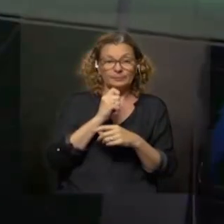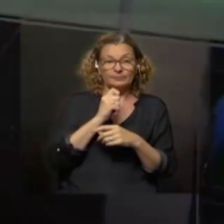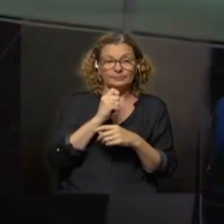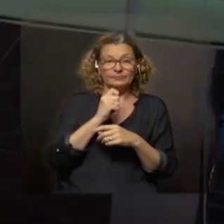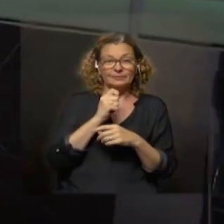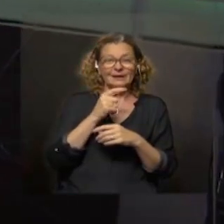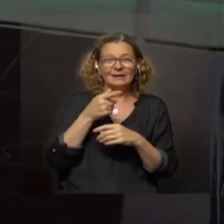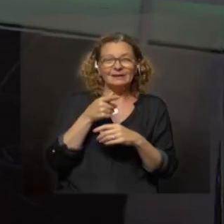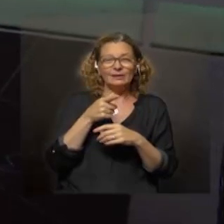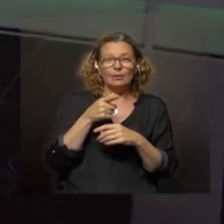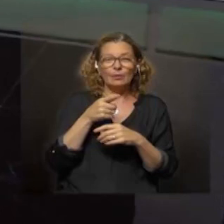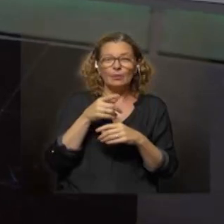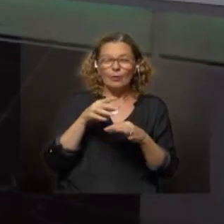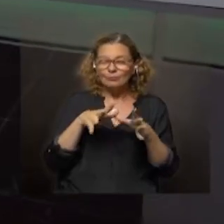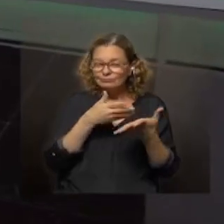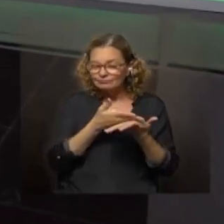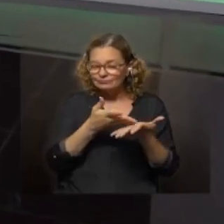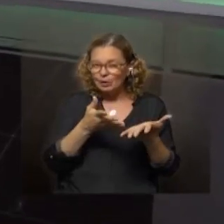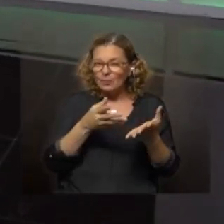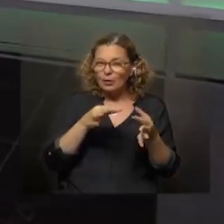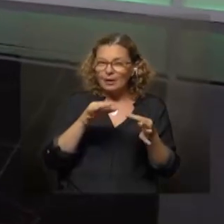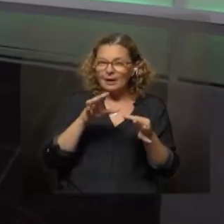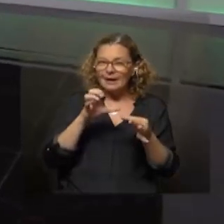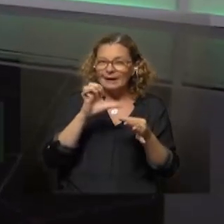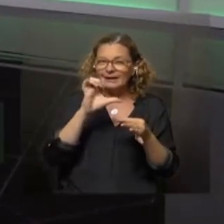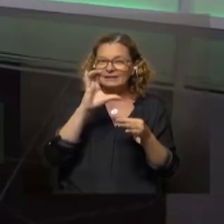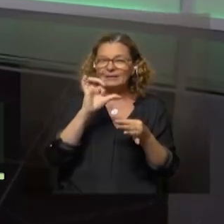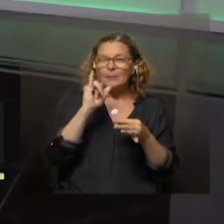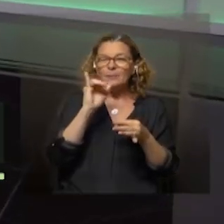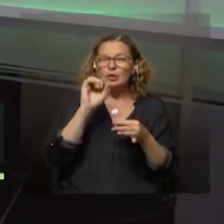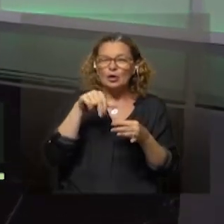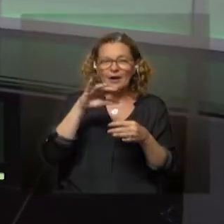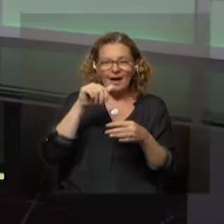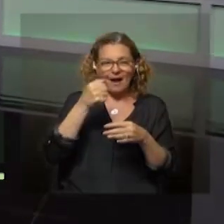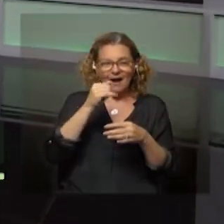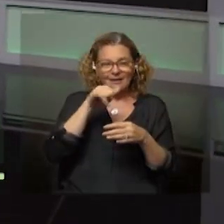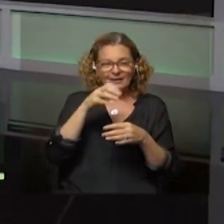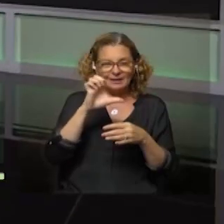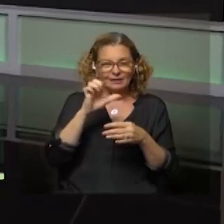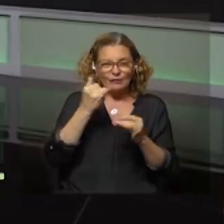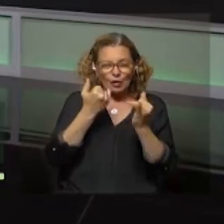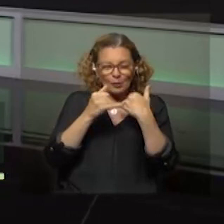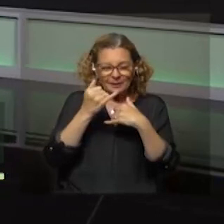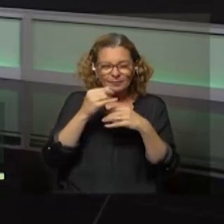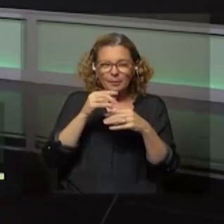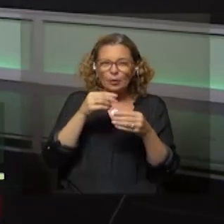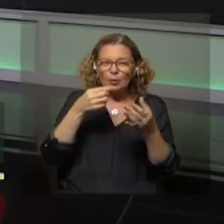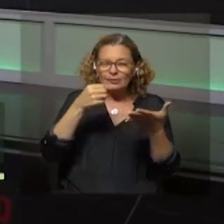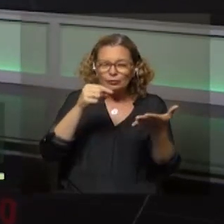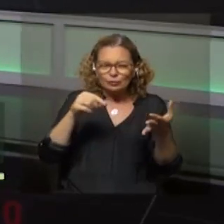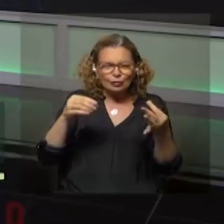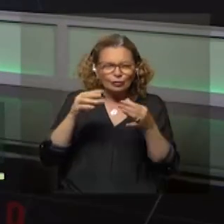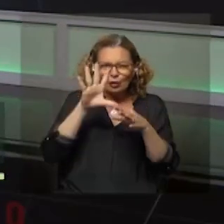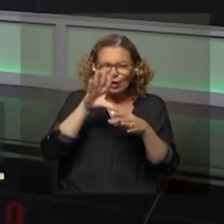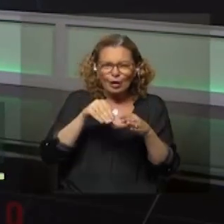hilos que demuestran el espionaje vamos a estar en este informe de hoy comentándoles Cuáles son todos los actores que